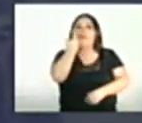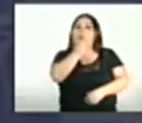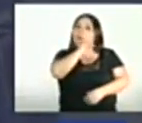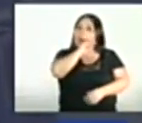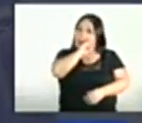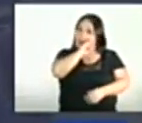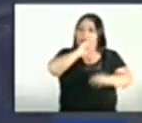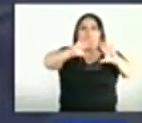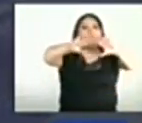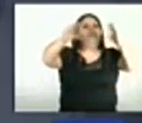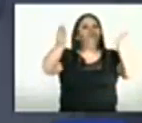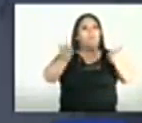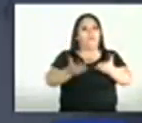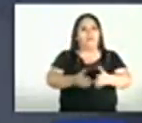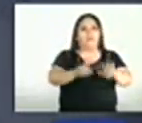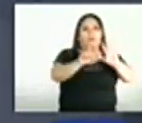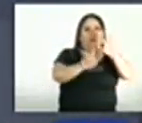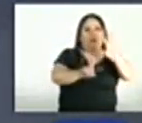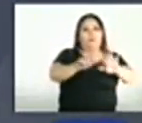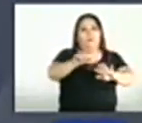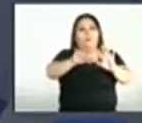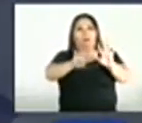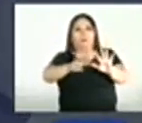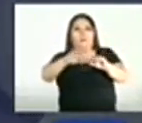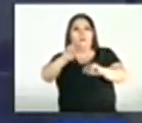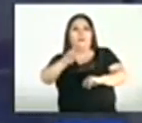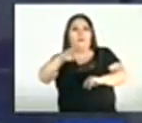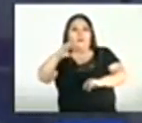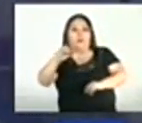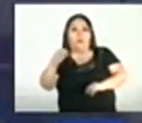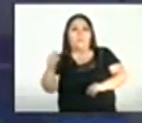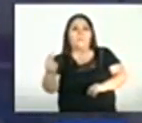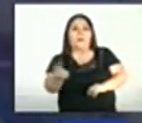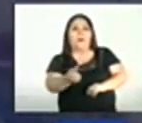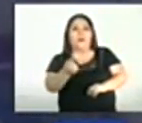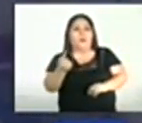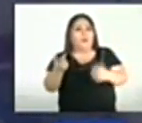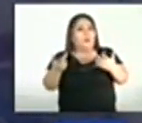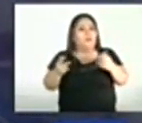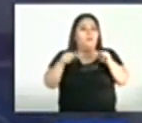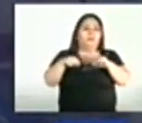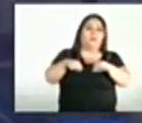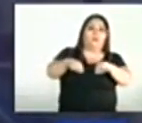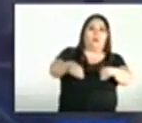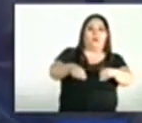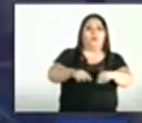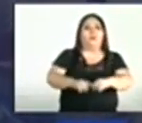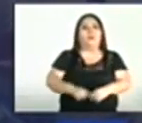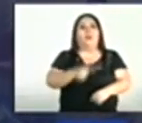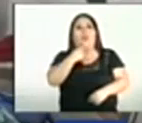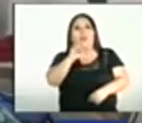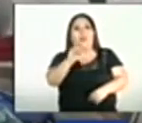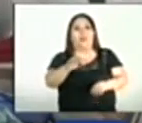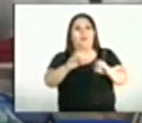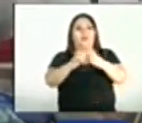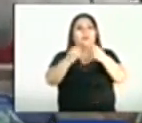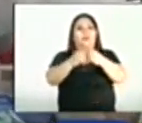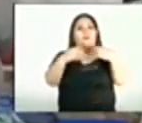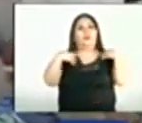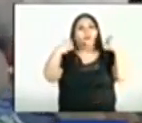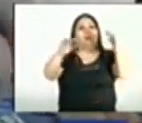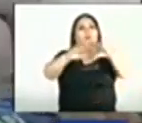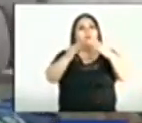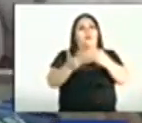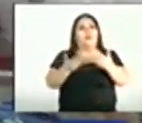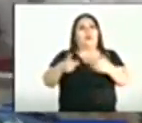a nivel mundial y 6,920 1000 personas fallecidas debido a la enfermedad la OMS aseguró que en diciembre al